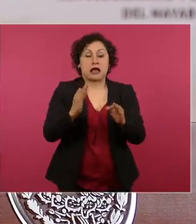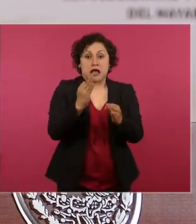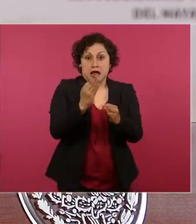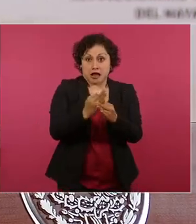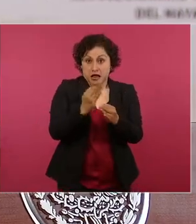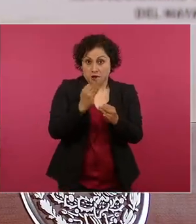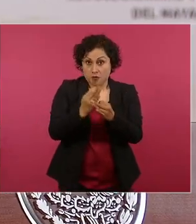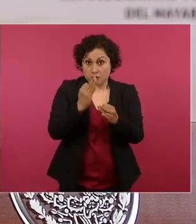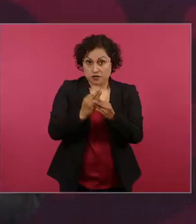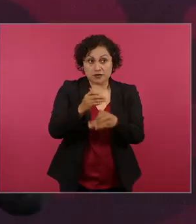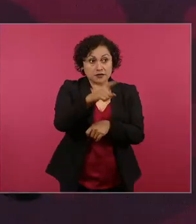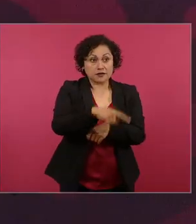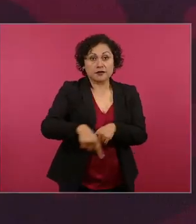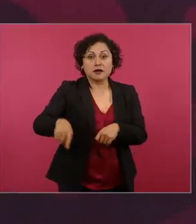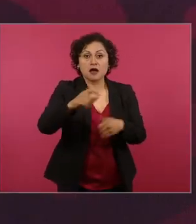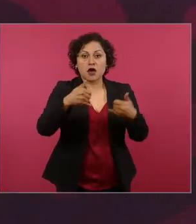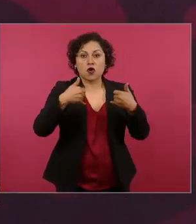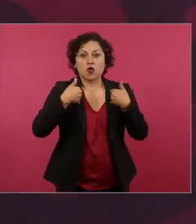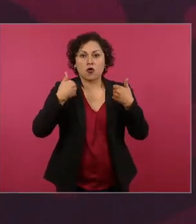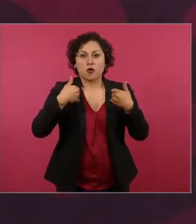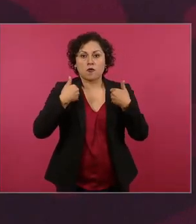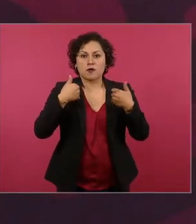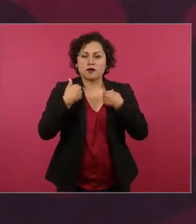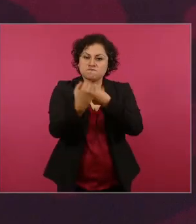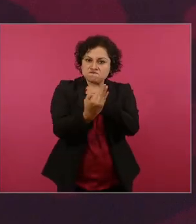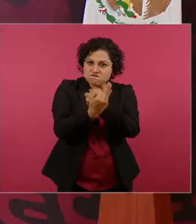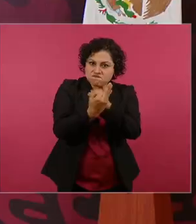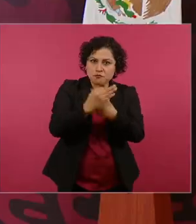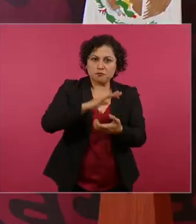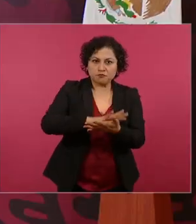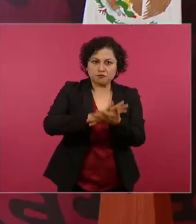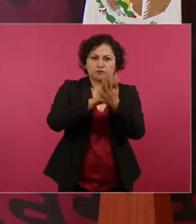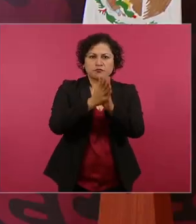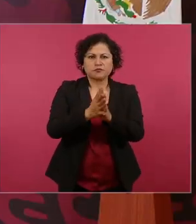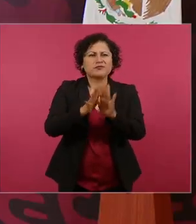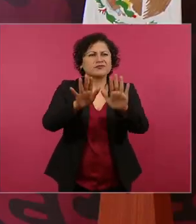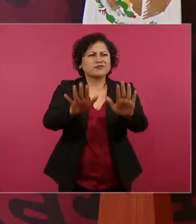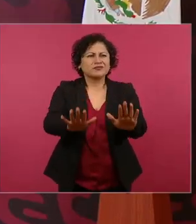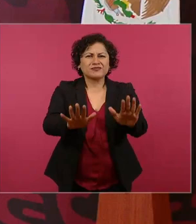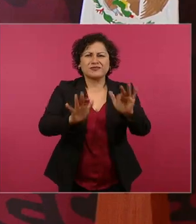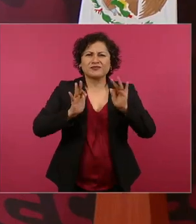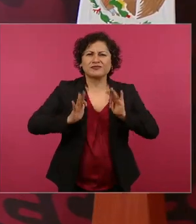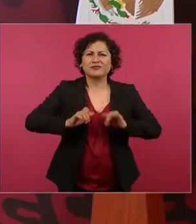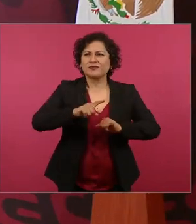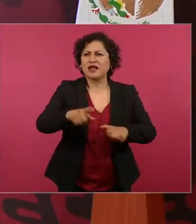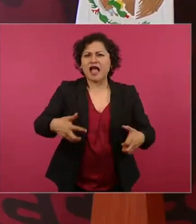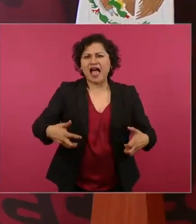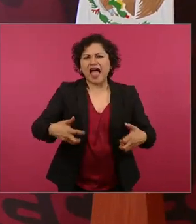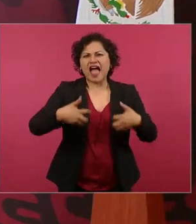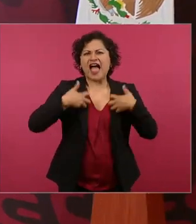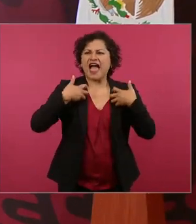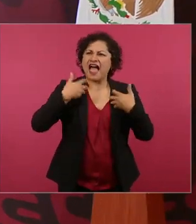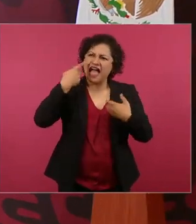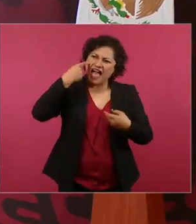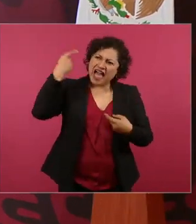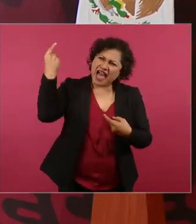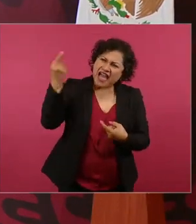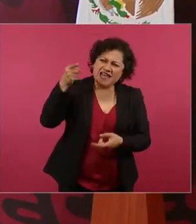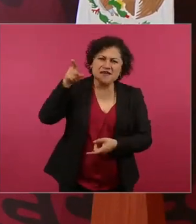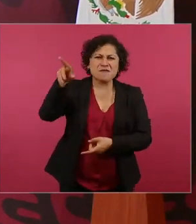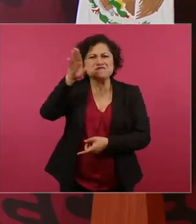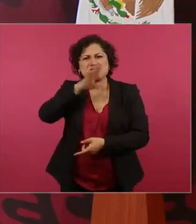se anden peleando, ya no van a cambiar ciertas personas, así como nosotros